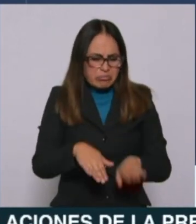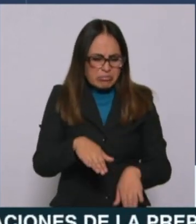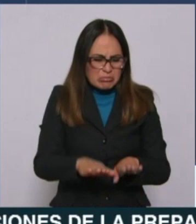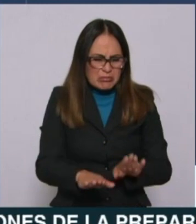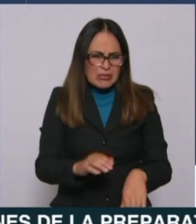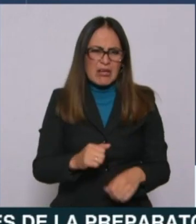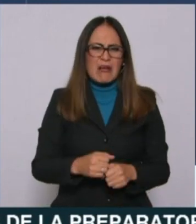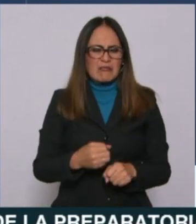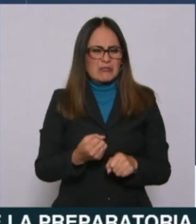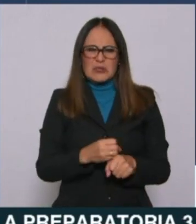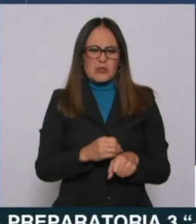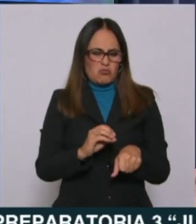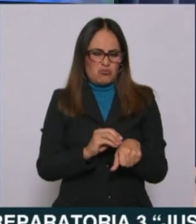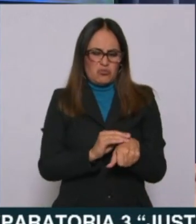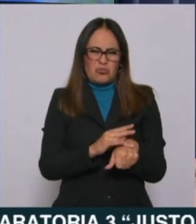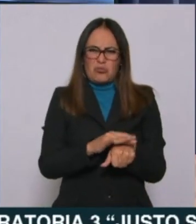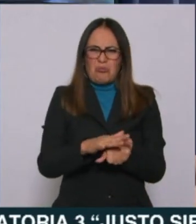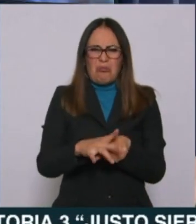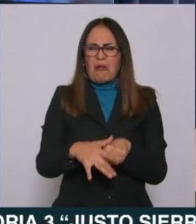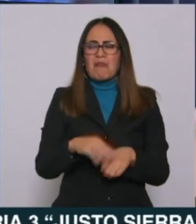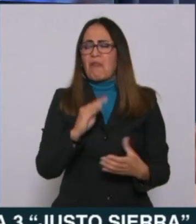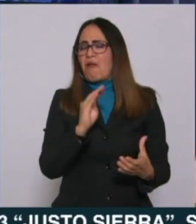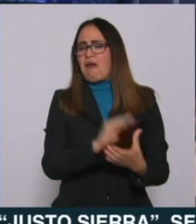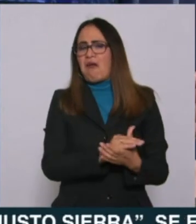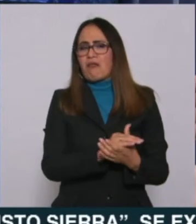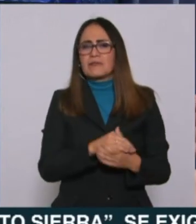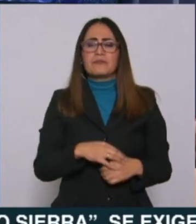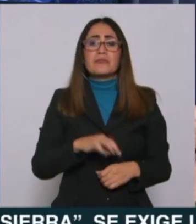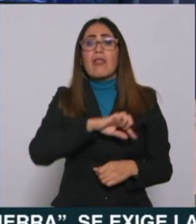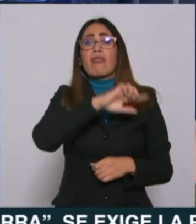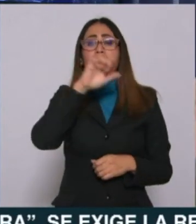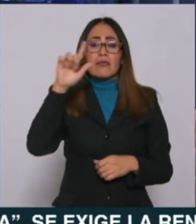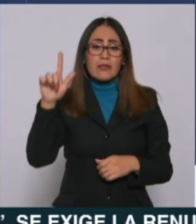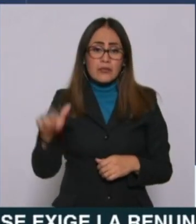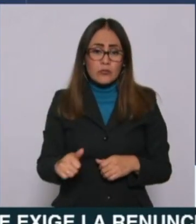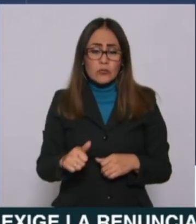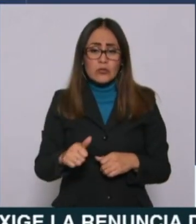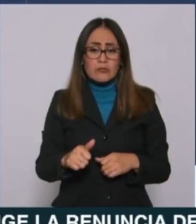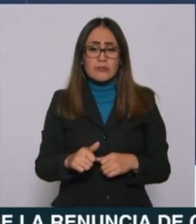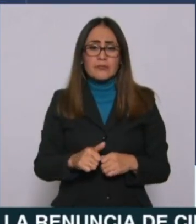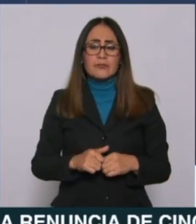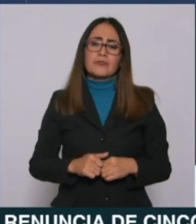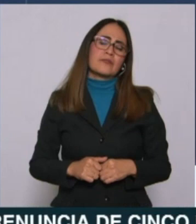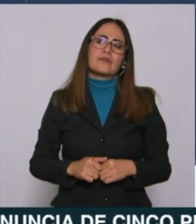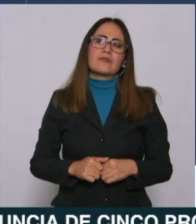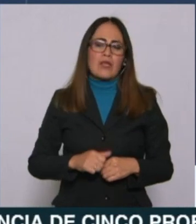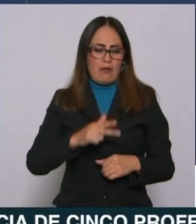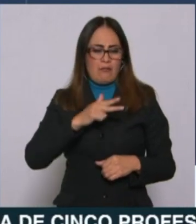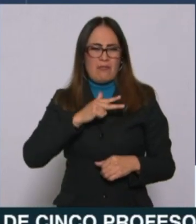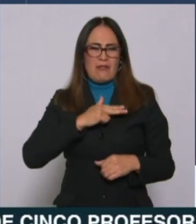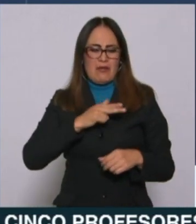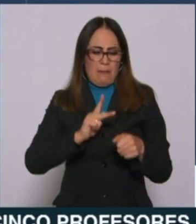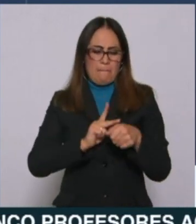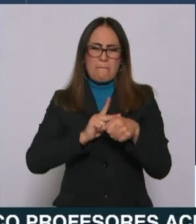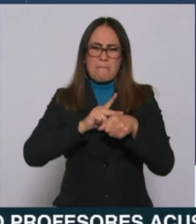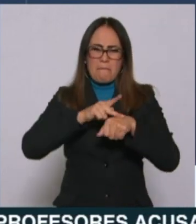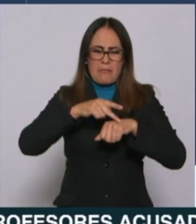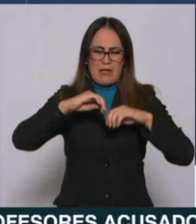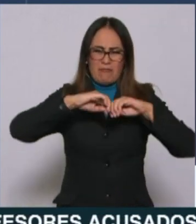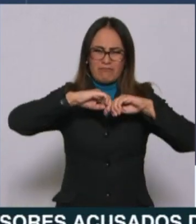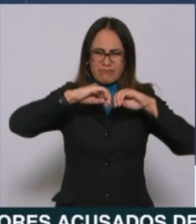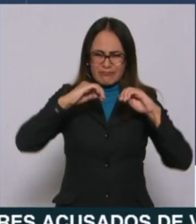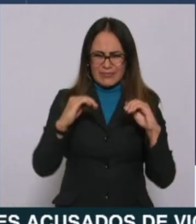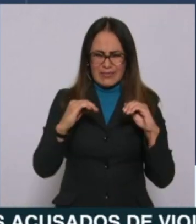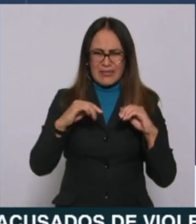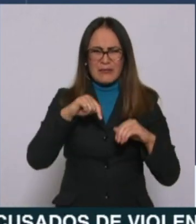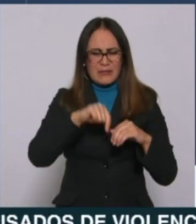alguna secreción, no le hace caso. Luego, a la apertura de la piel y los tejidos, por todo